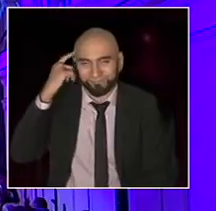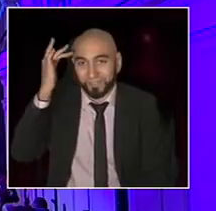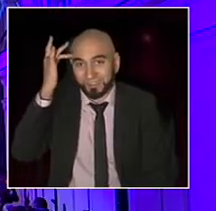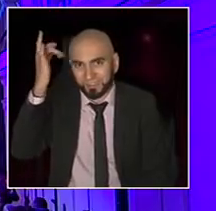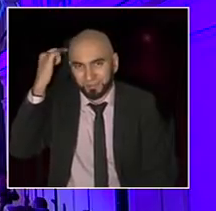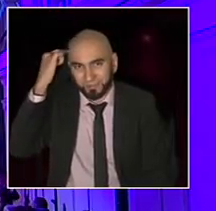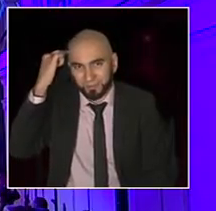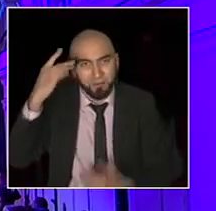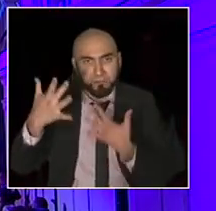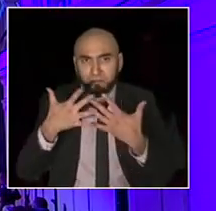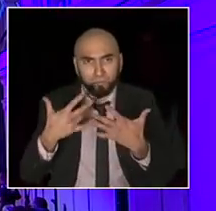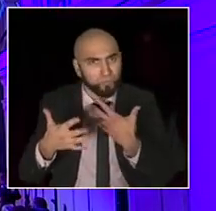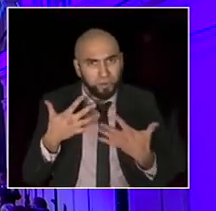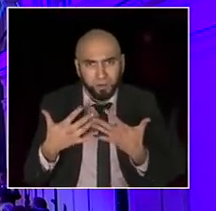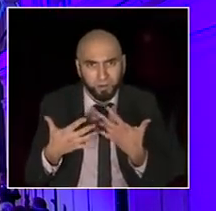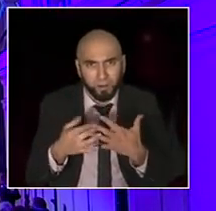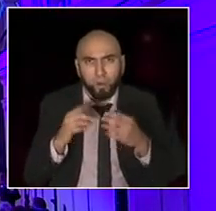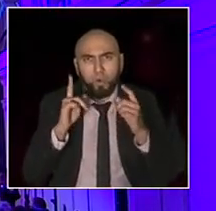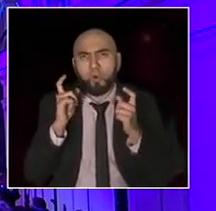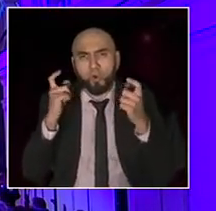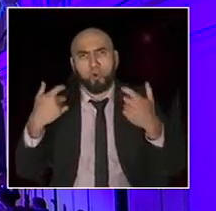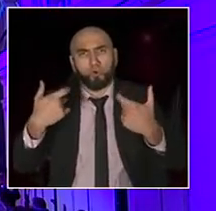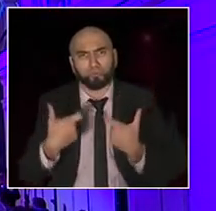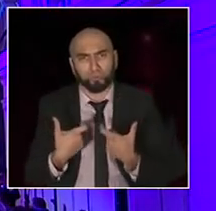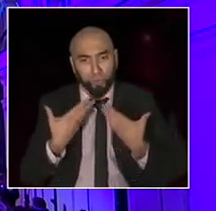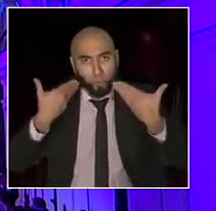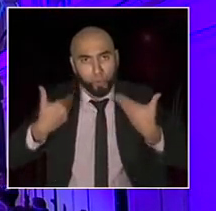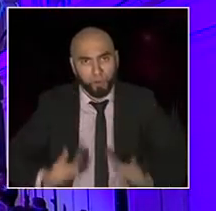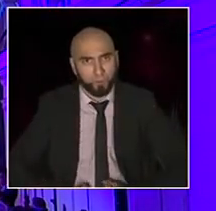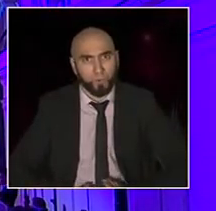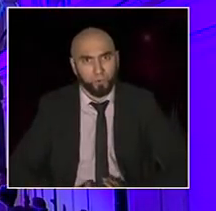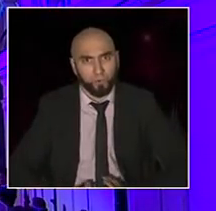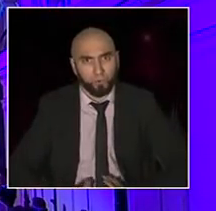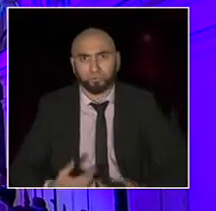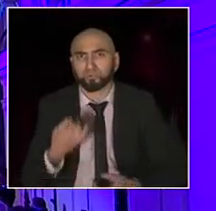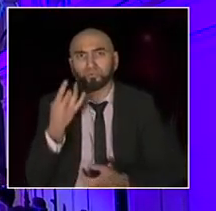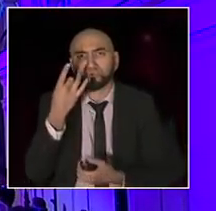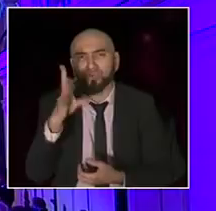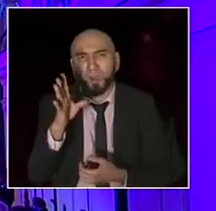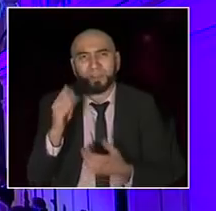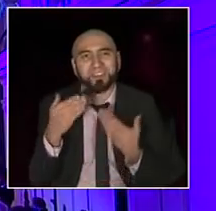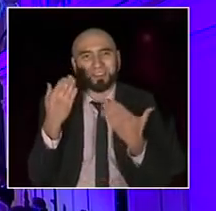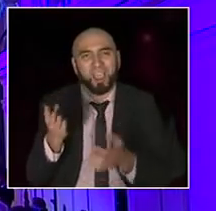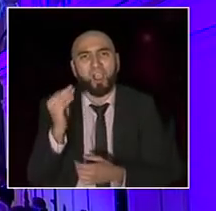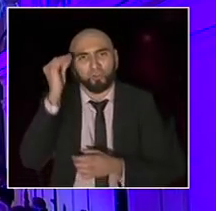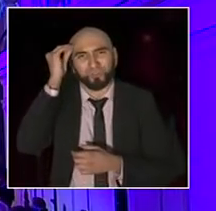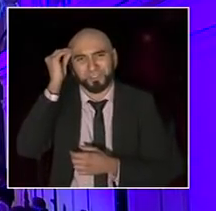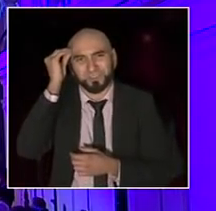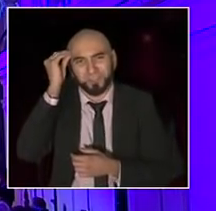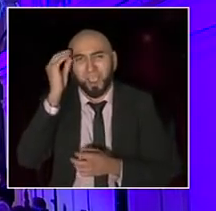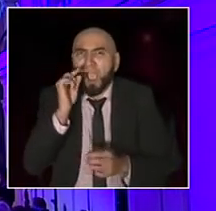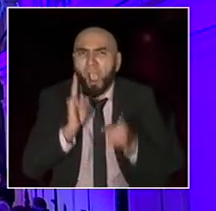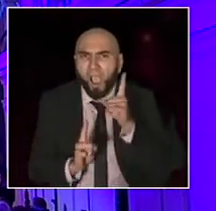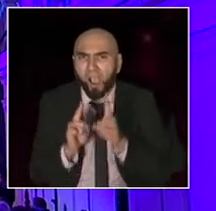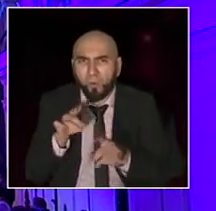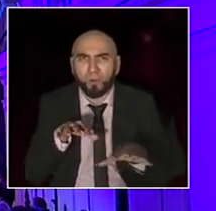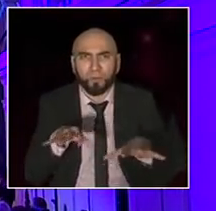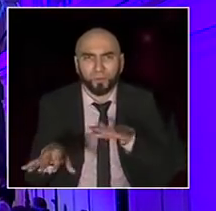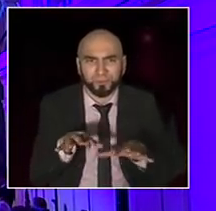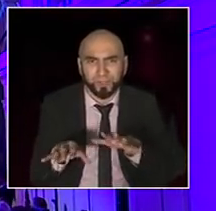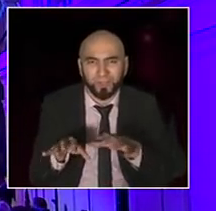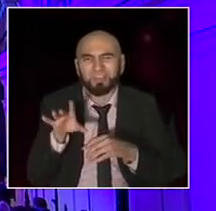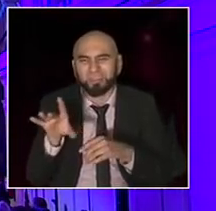natural que controla el cuerpo humano y que solo entrega a la conciencia algunas de las decisiones. Hay